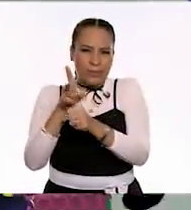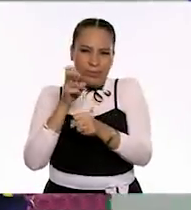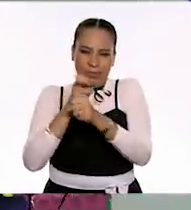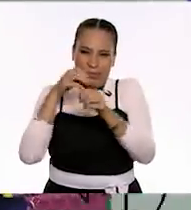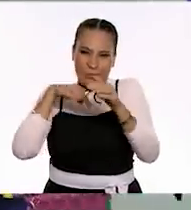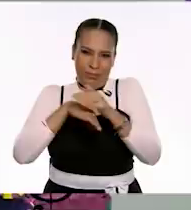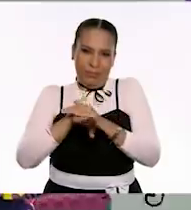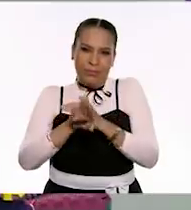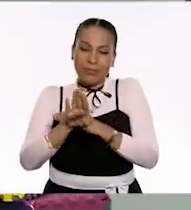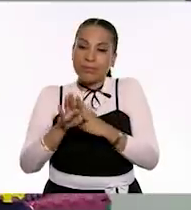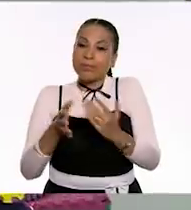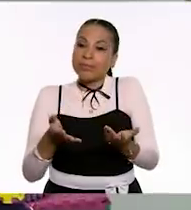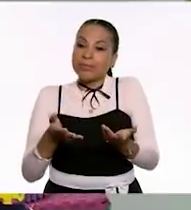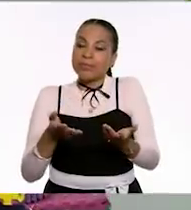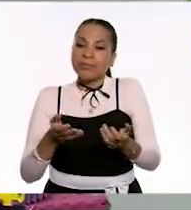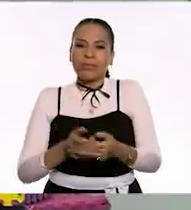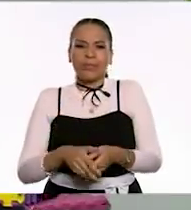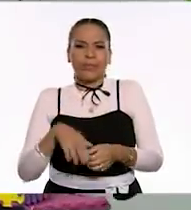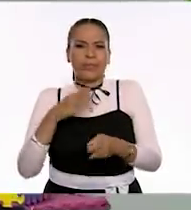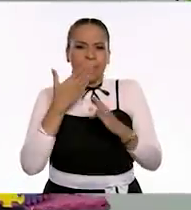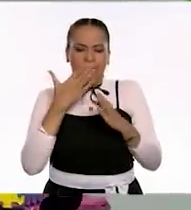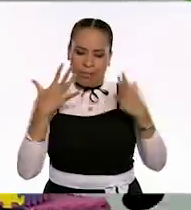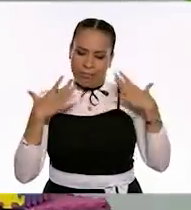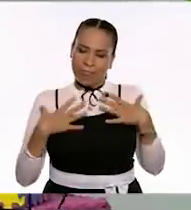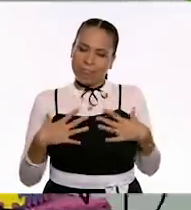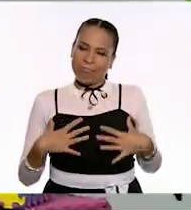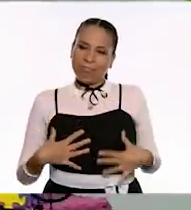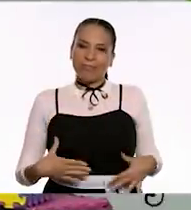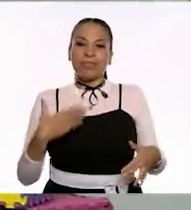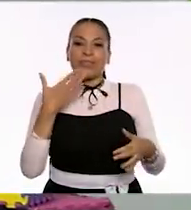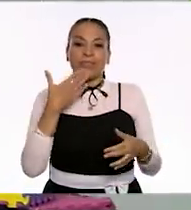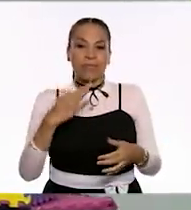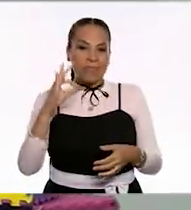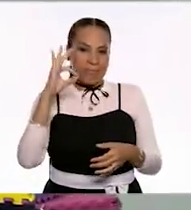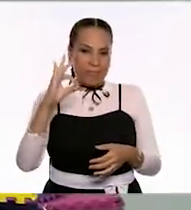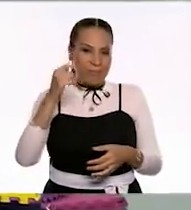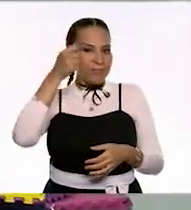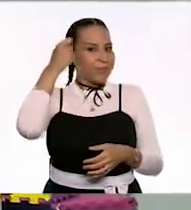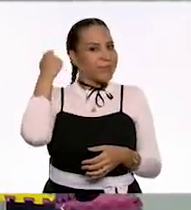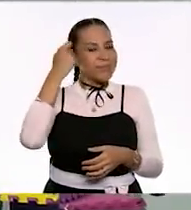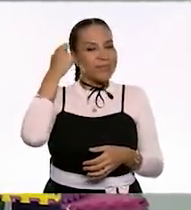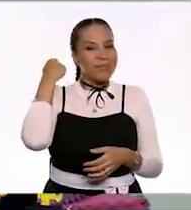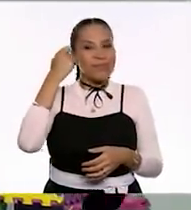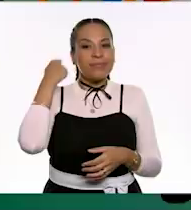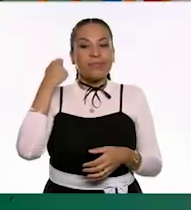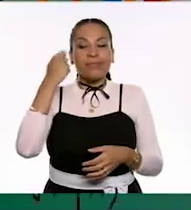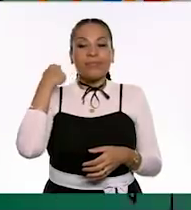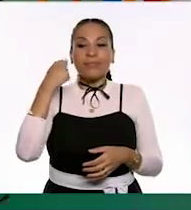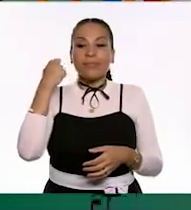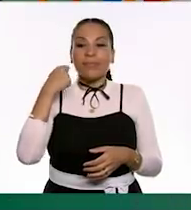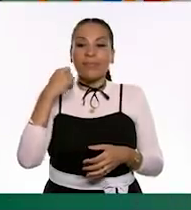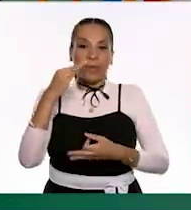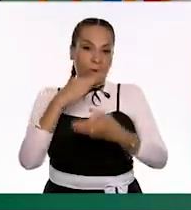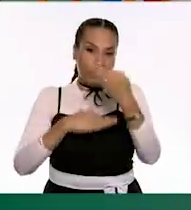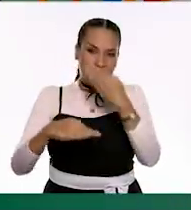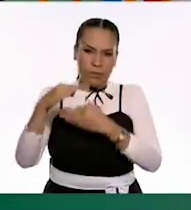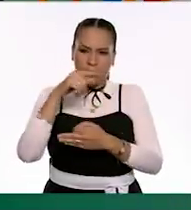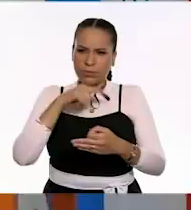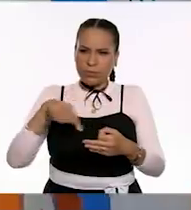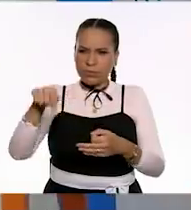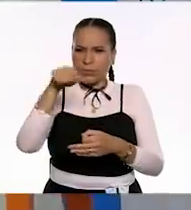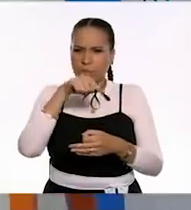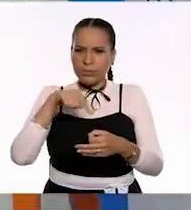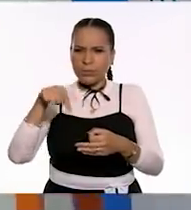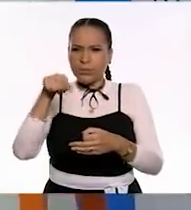invitados, muy bien vestidos y bien peinados, y todos